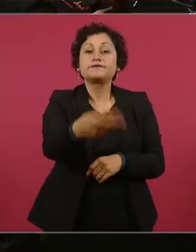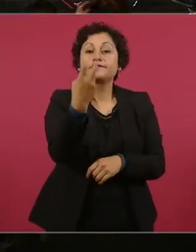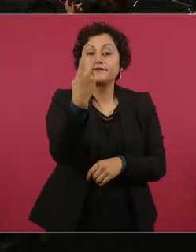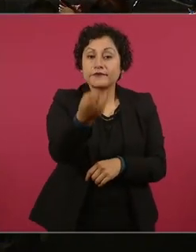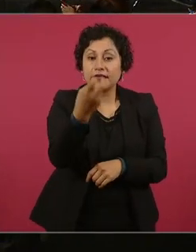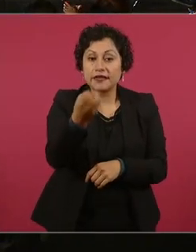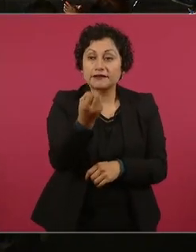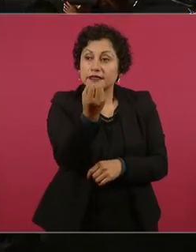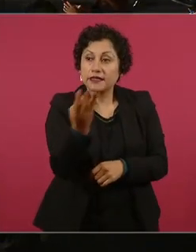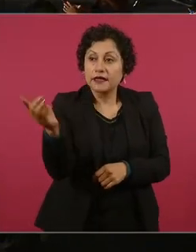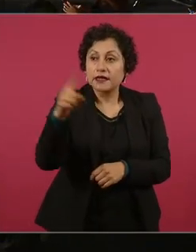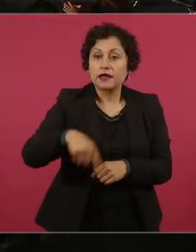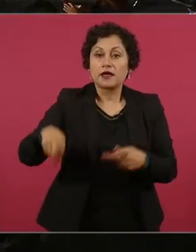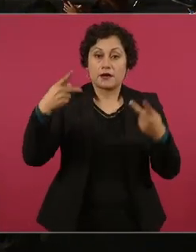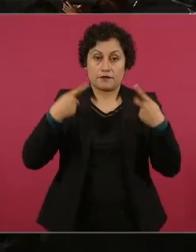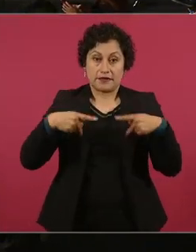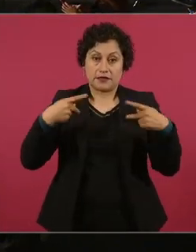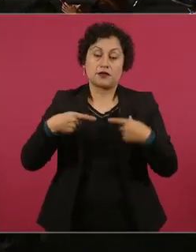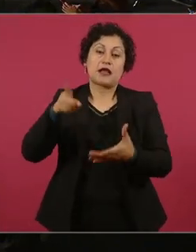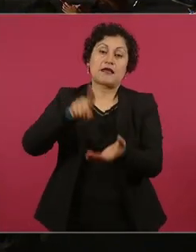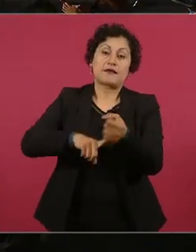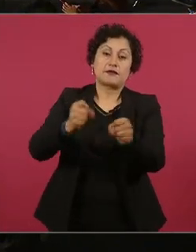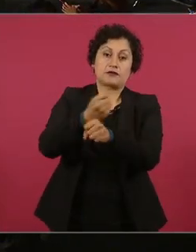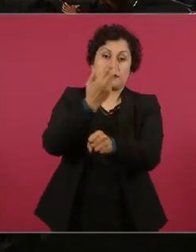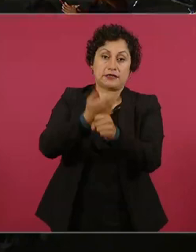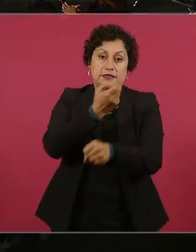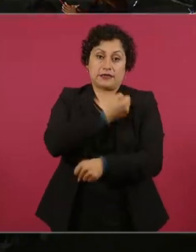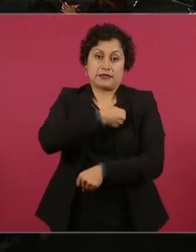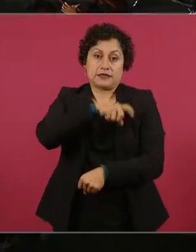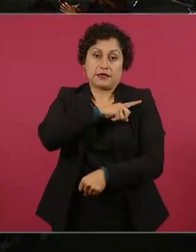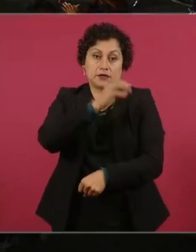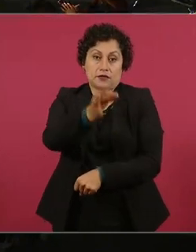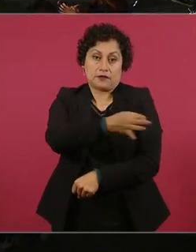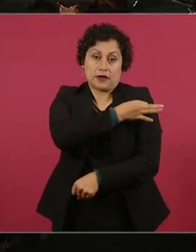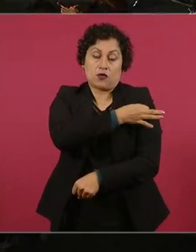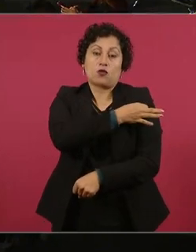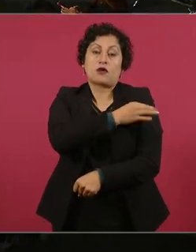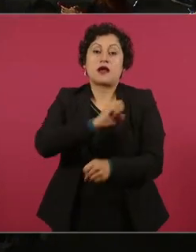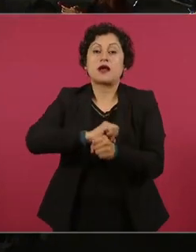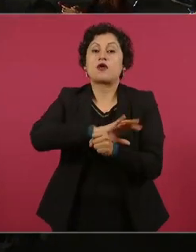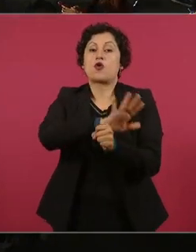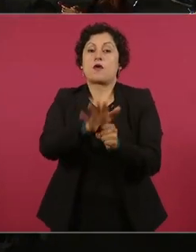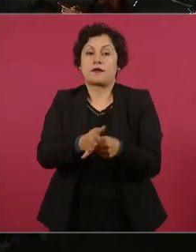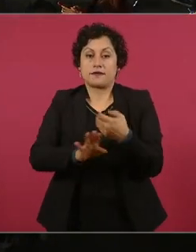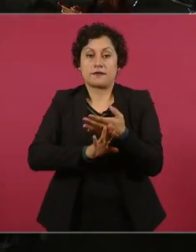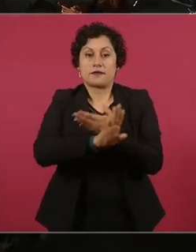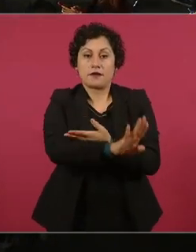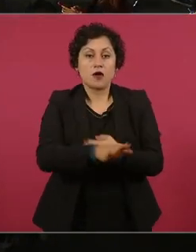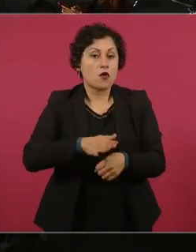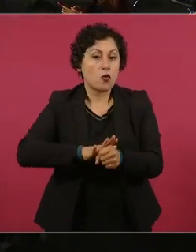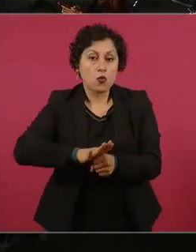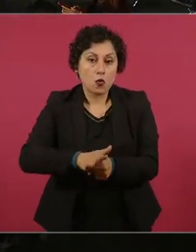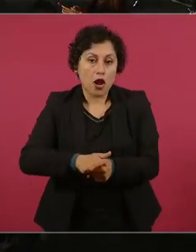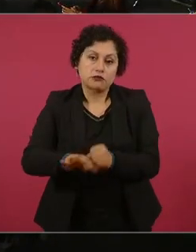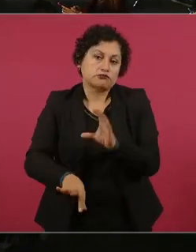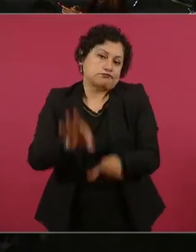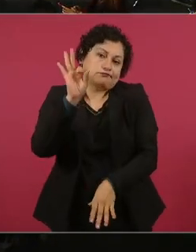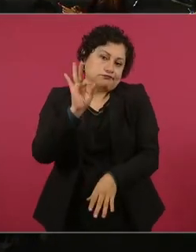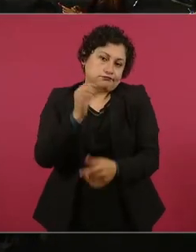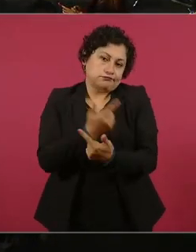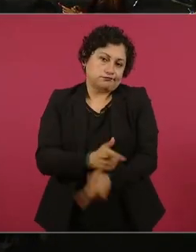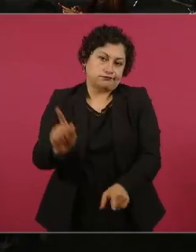dicho los expertos, incluso en la Secretaría de Salud, la mejor vacuna contra COVID es la que podemos ponernos, la que sea. Y desde el año pasado